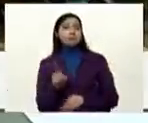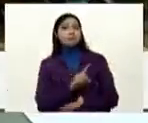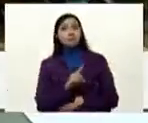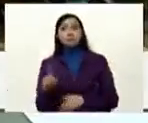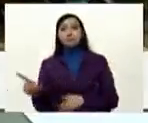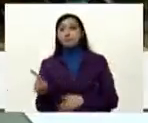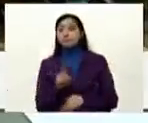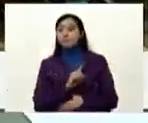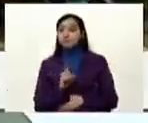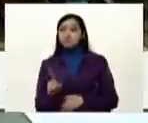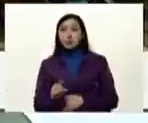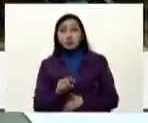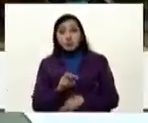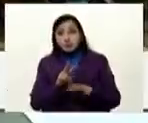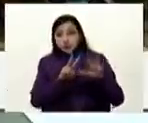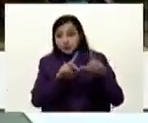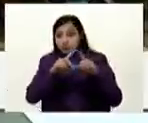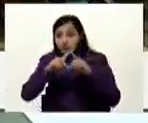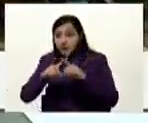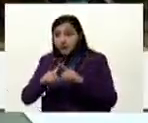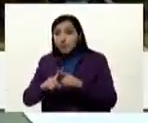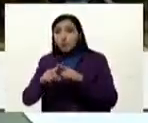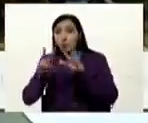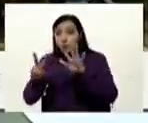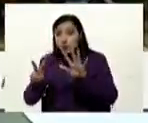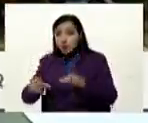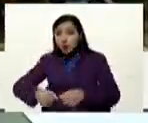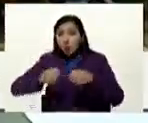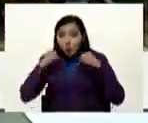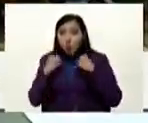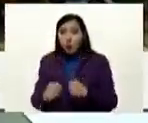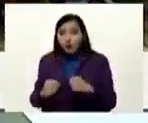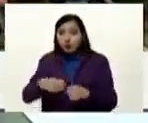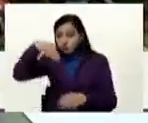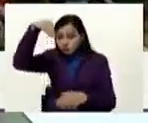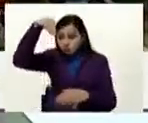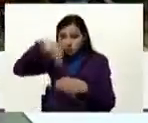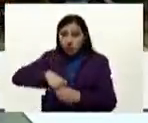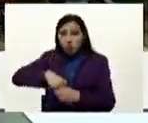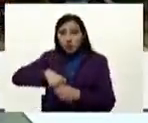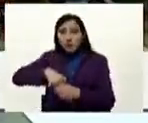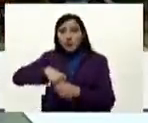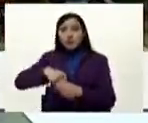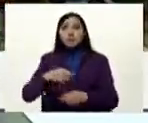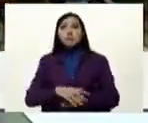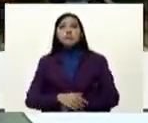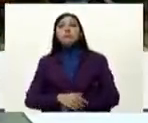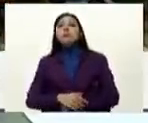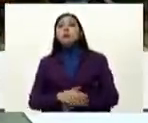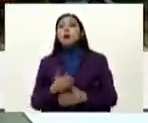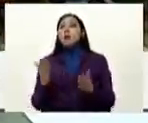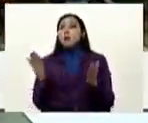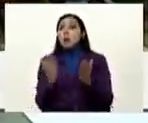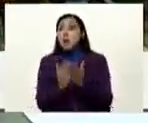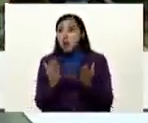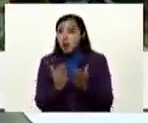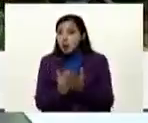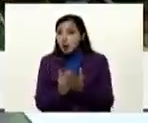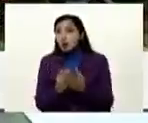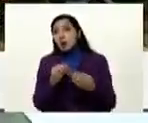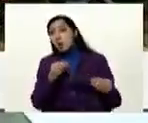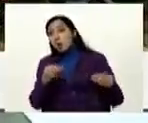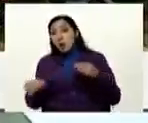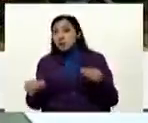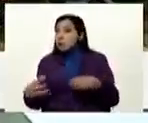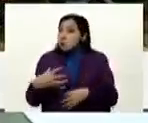Mantendremos un 7x7 estricto, fuerte. Y también las clases tampoco podrán flexibilizarse como